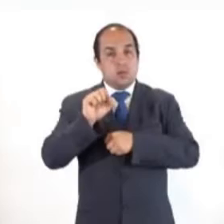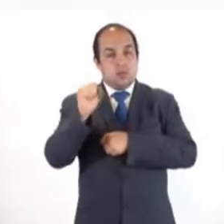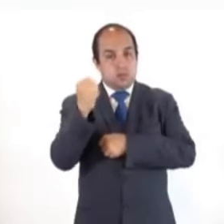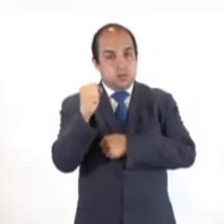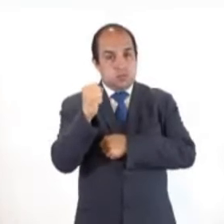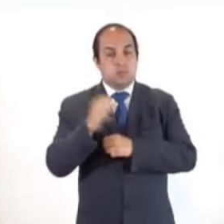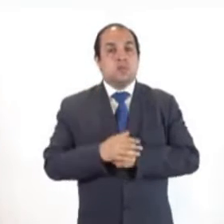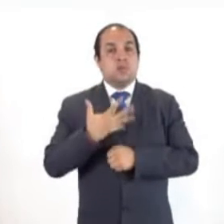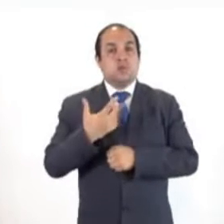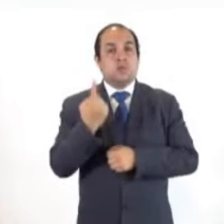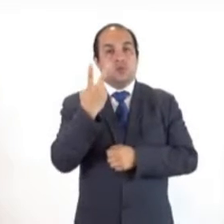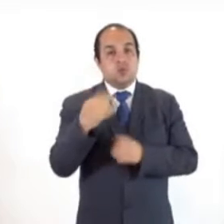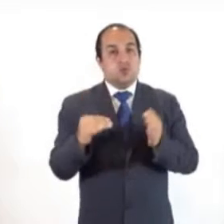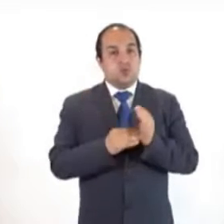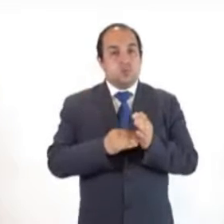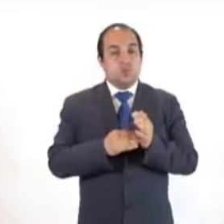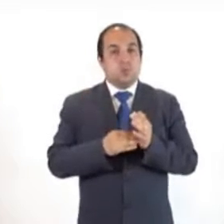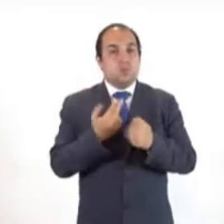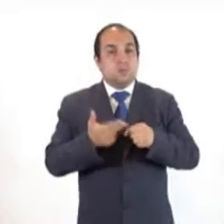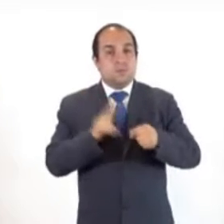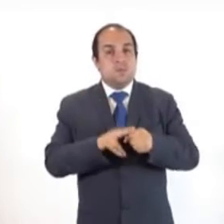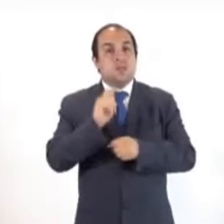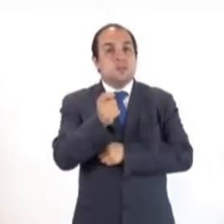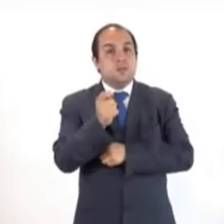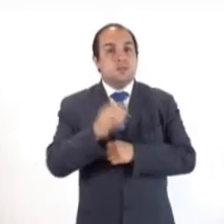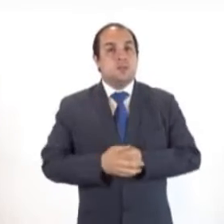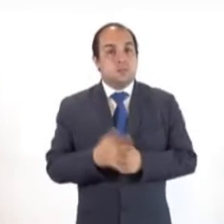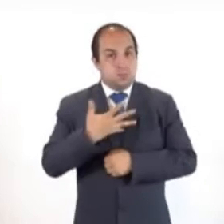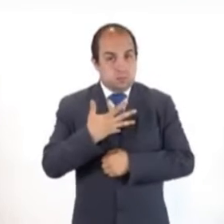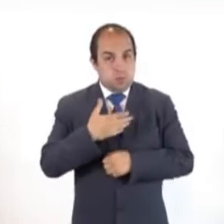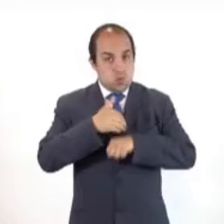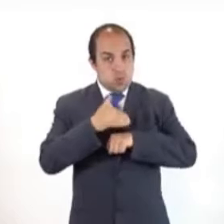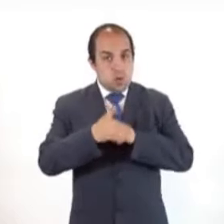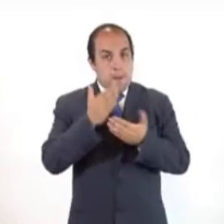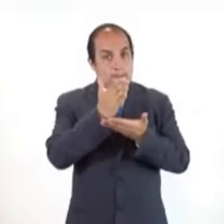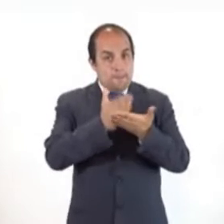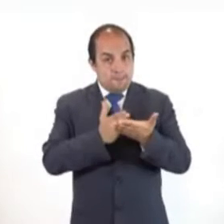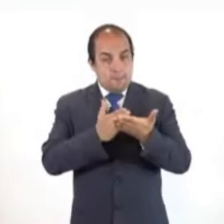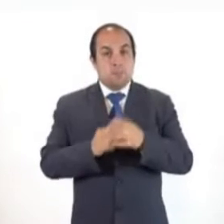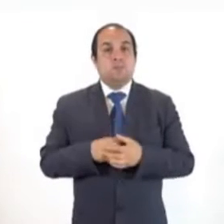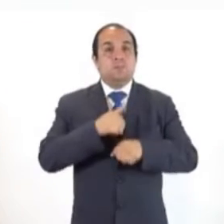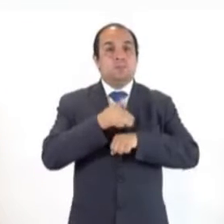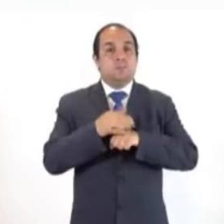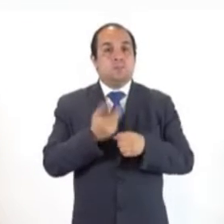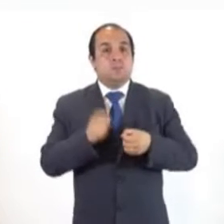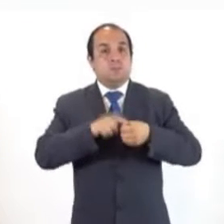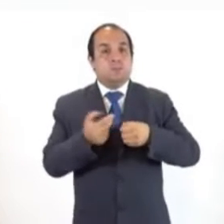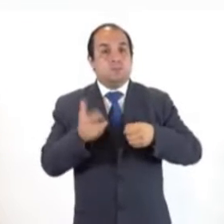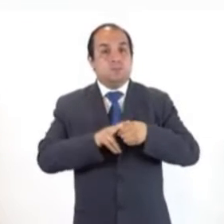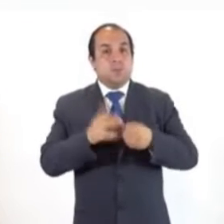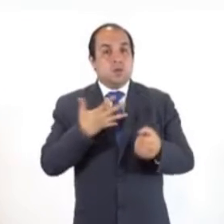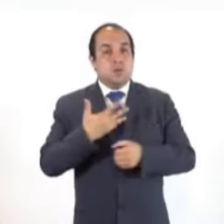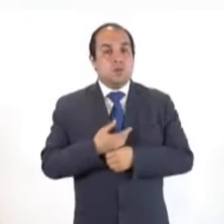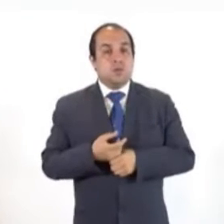tuvimos 2.037 hospitalizados. Es decir, que estamos con un número a la mitad del número de ingresos hospitalarios que el que llegamos a